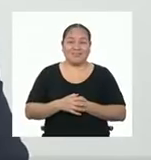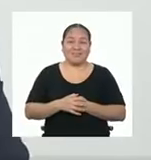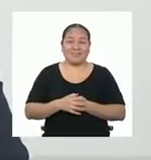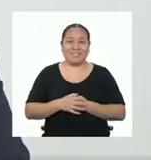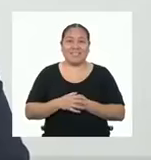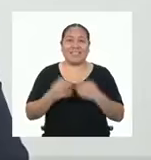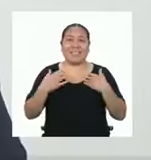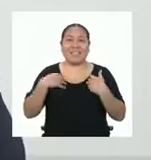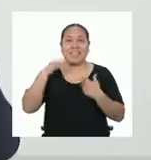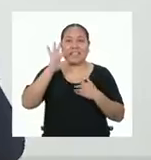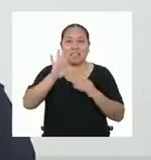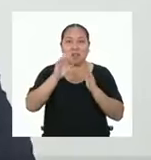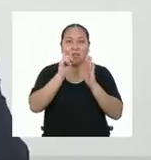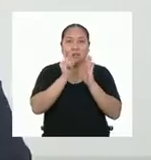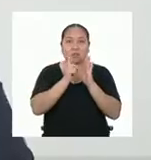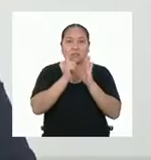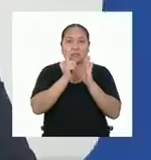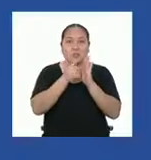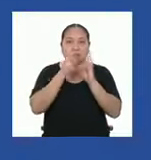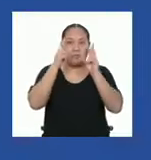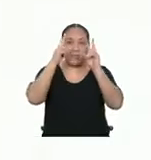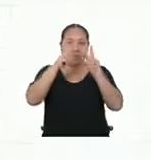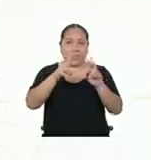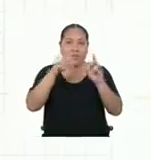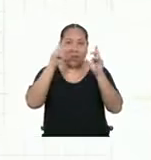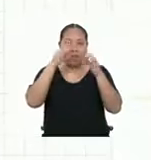Tienen cinco segundos para ver estas figuras